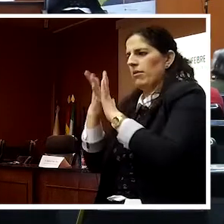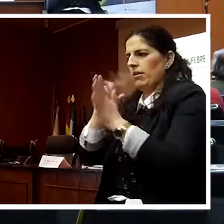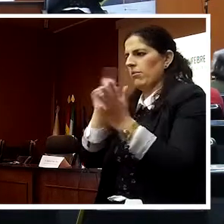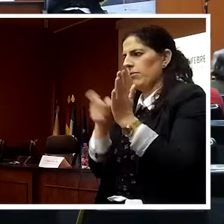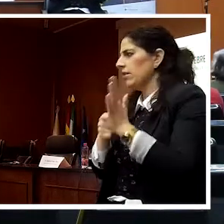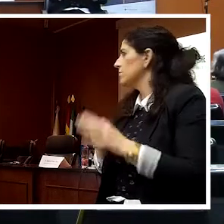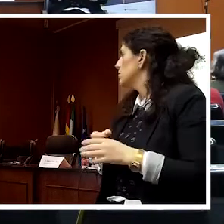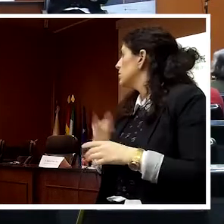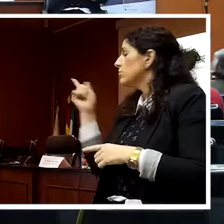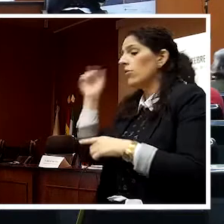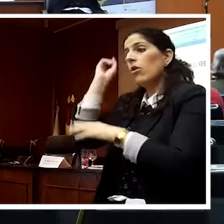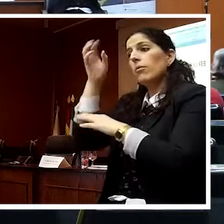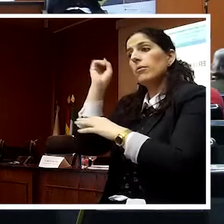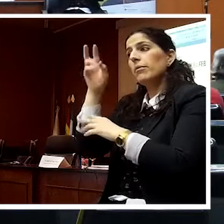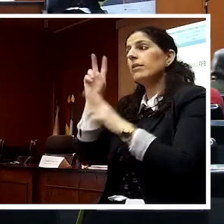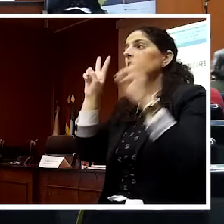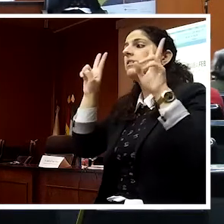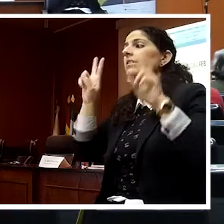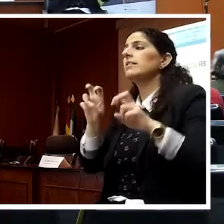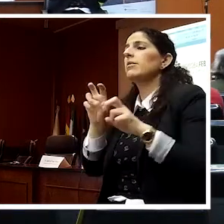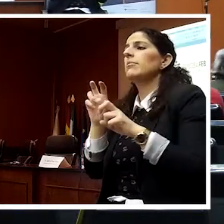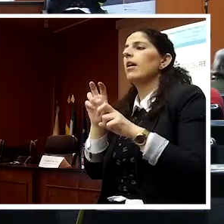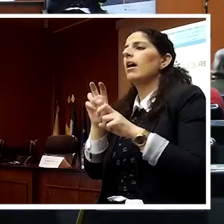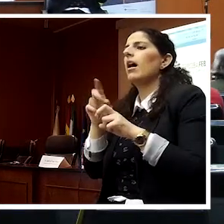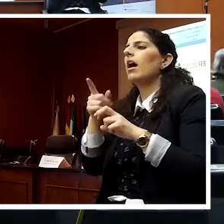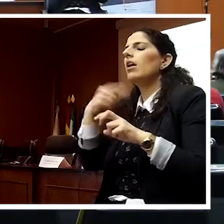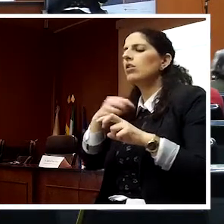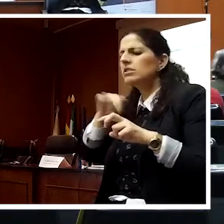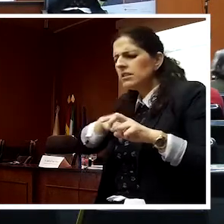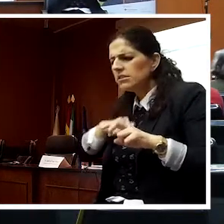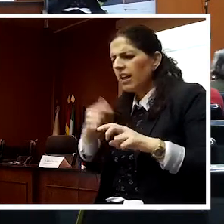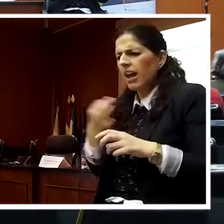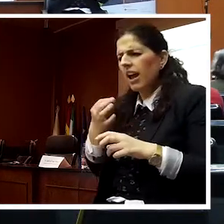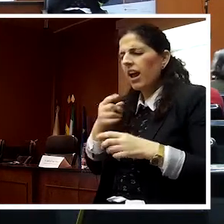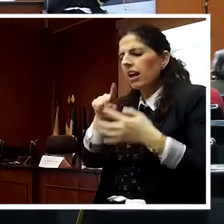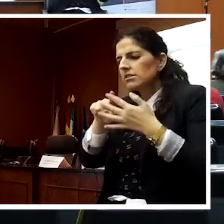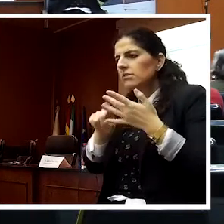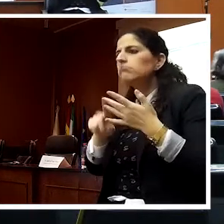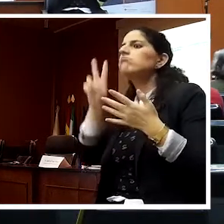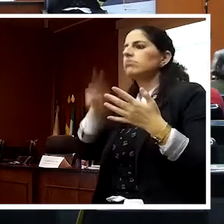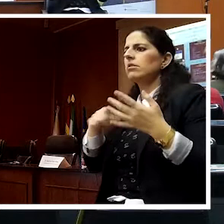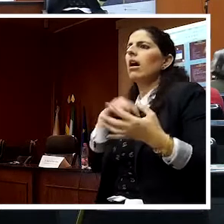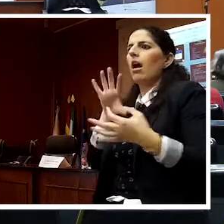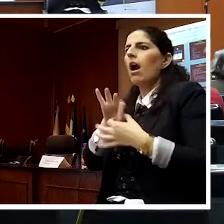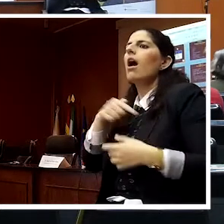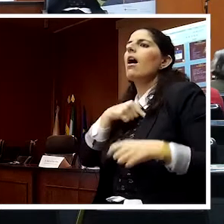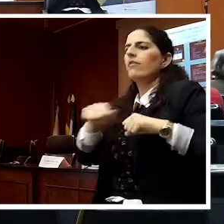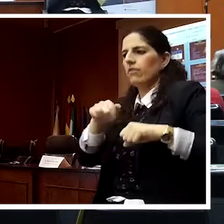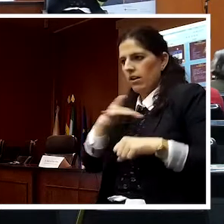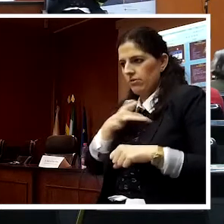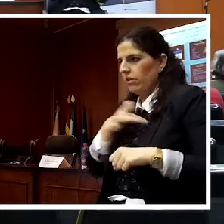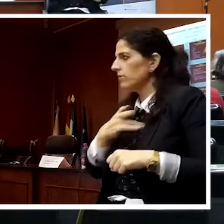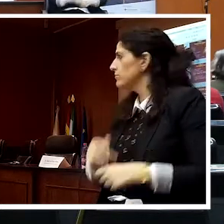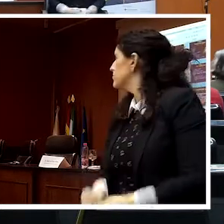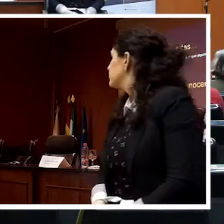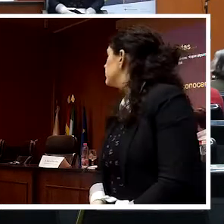ahora. Su ponencia irá sobre el reconocimiento de los síntomas del infarto agudo de miocardio. Cuando